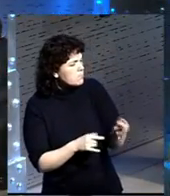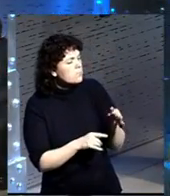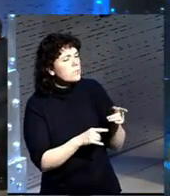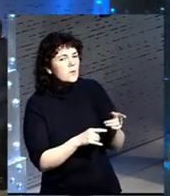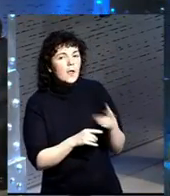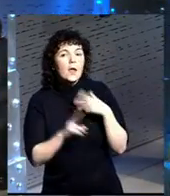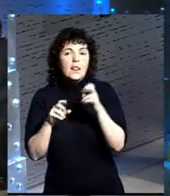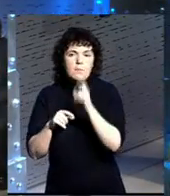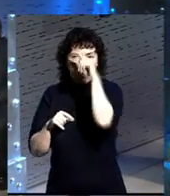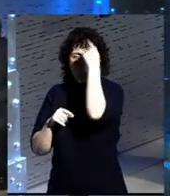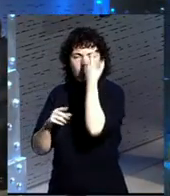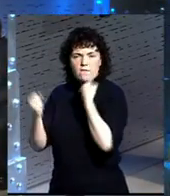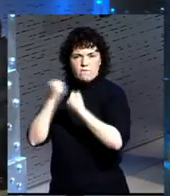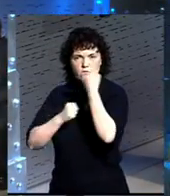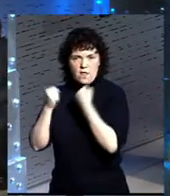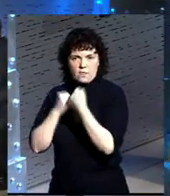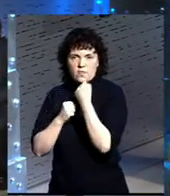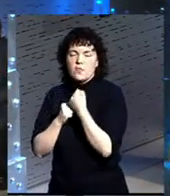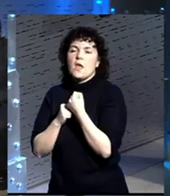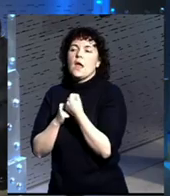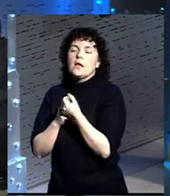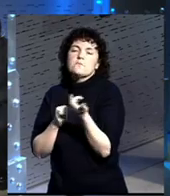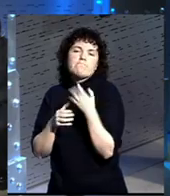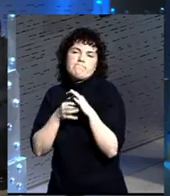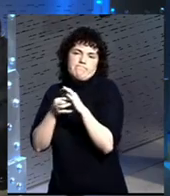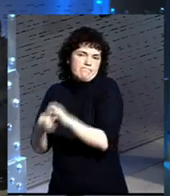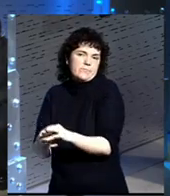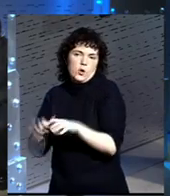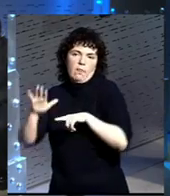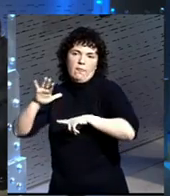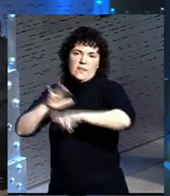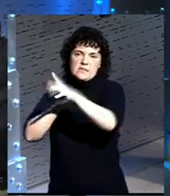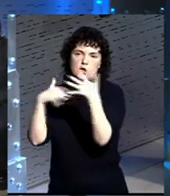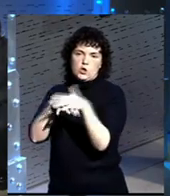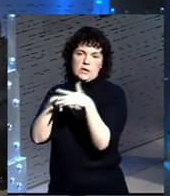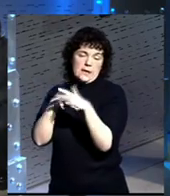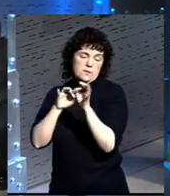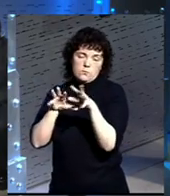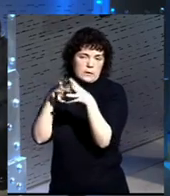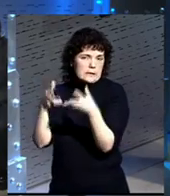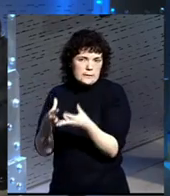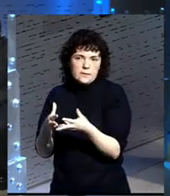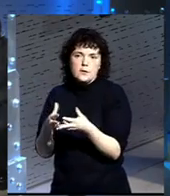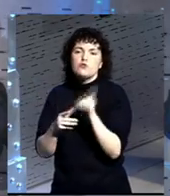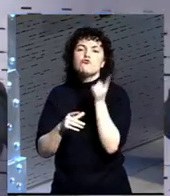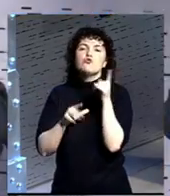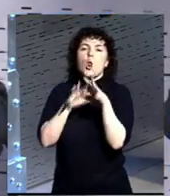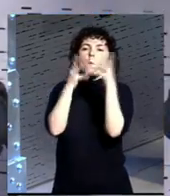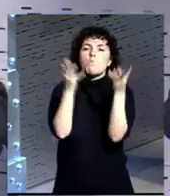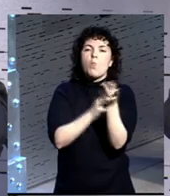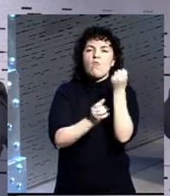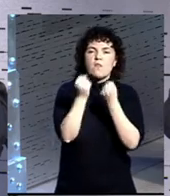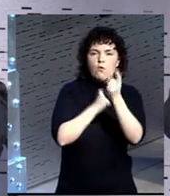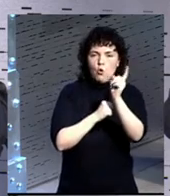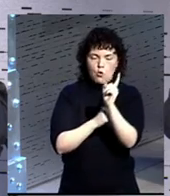incremento de la cultura financiera, es algo inherente al desarrollo de las redes como Internet. No solamente pasa en el mundo financiero.